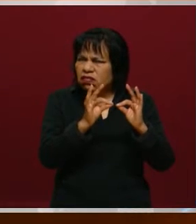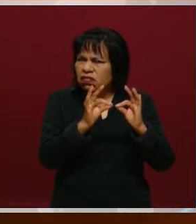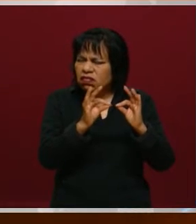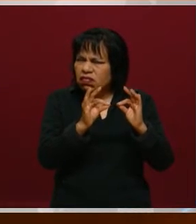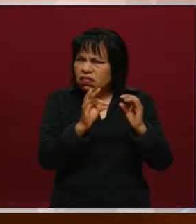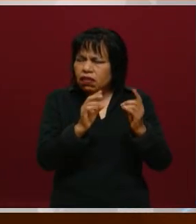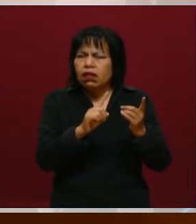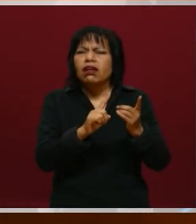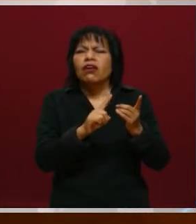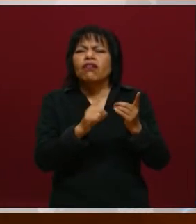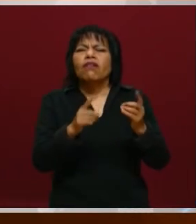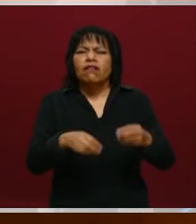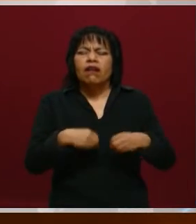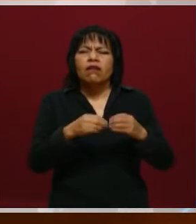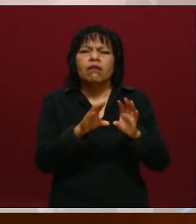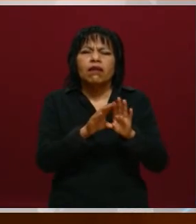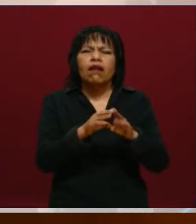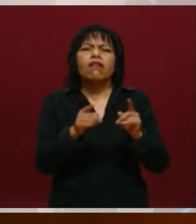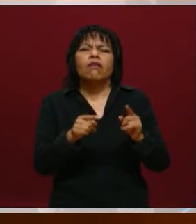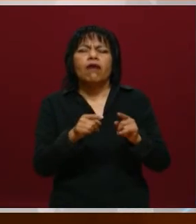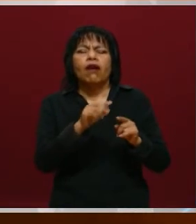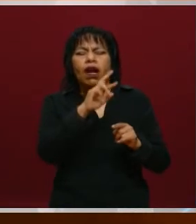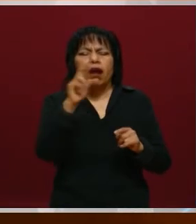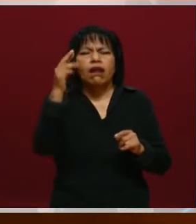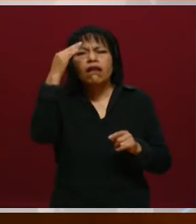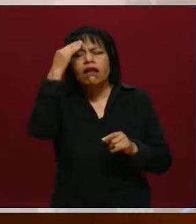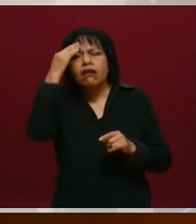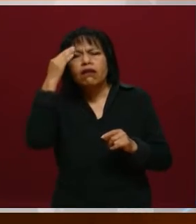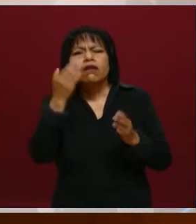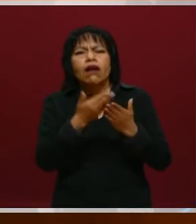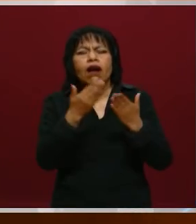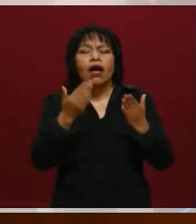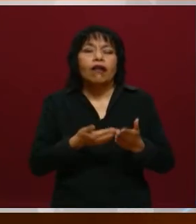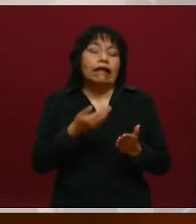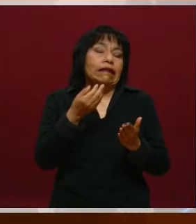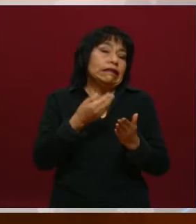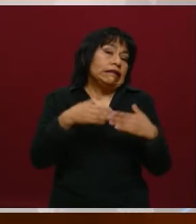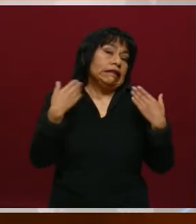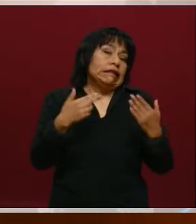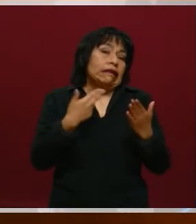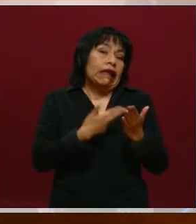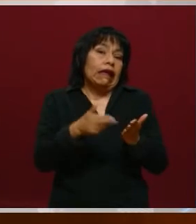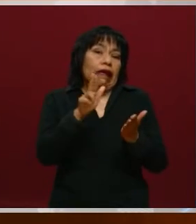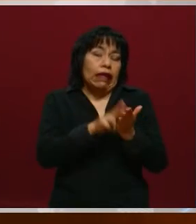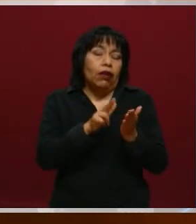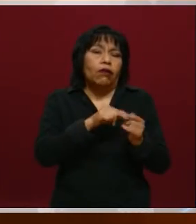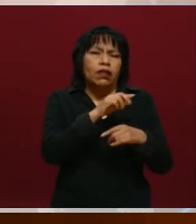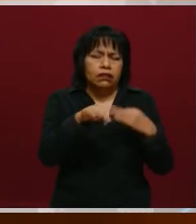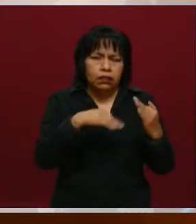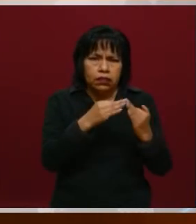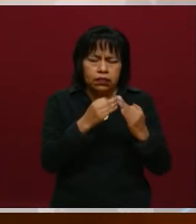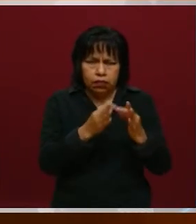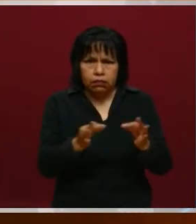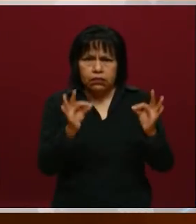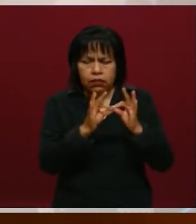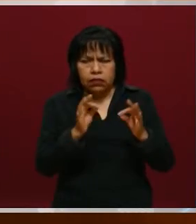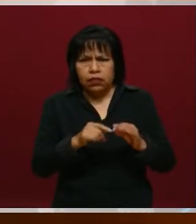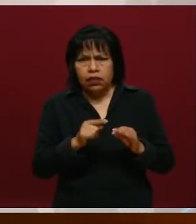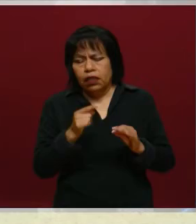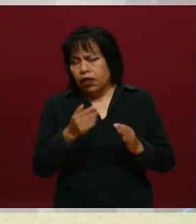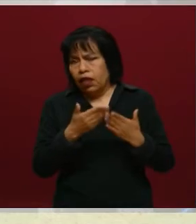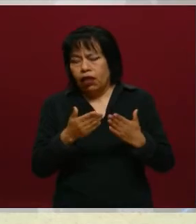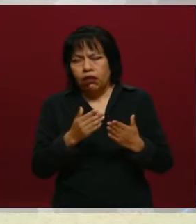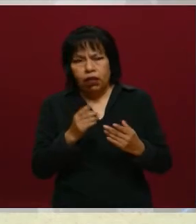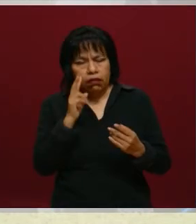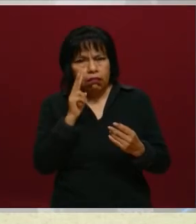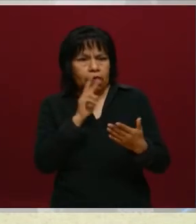este ahora los reconocemos como héroes o heroínas o personajes que impactan la